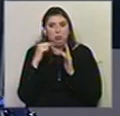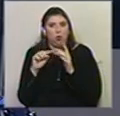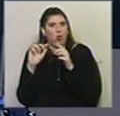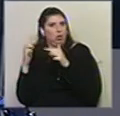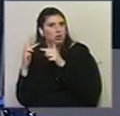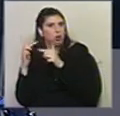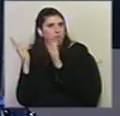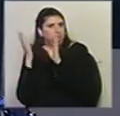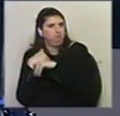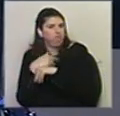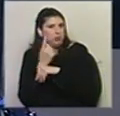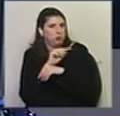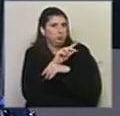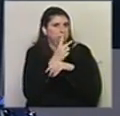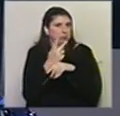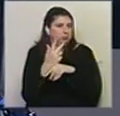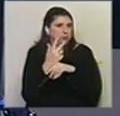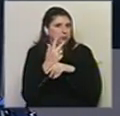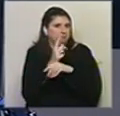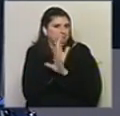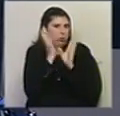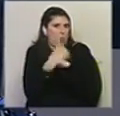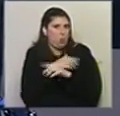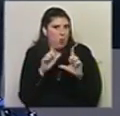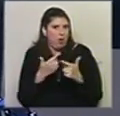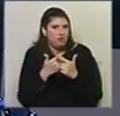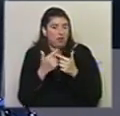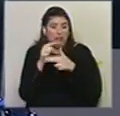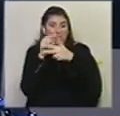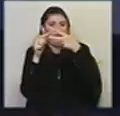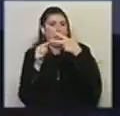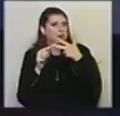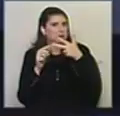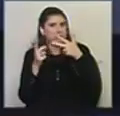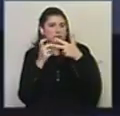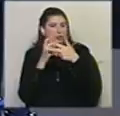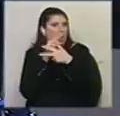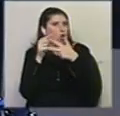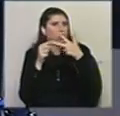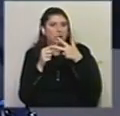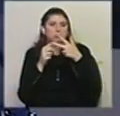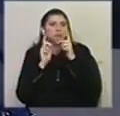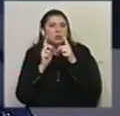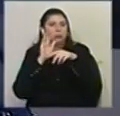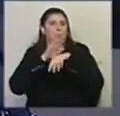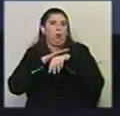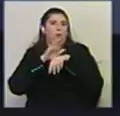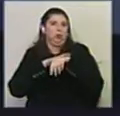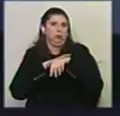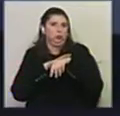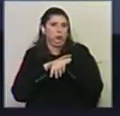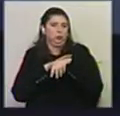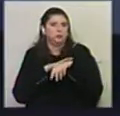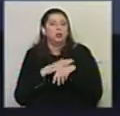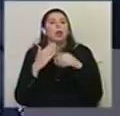las otras dos. Eso es muy claro. Esa tríada virtuosa precisa que haya un equilibrio. Tiene que funcionar armónicamente. Miguel,